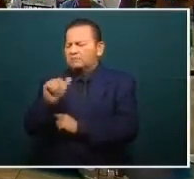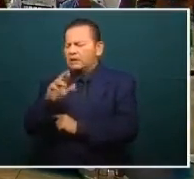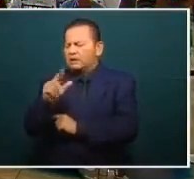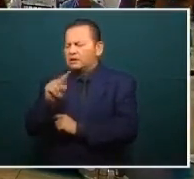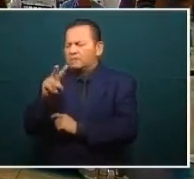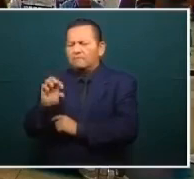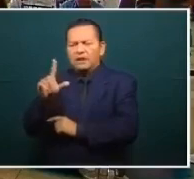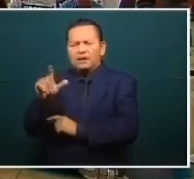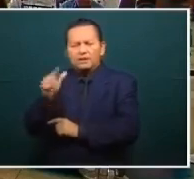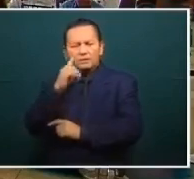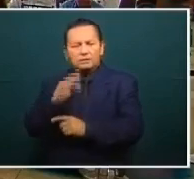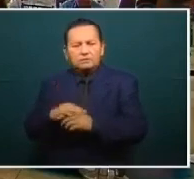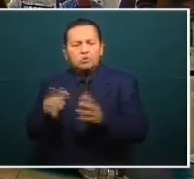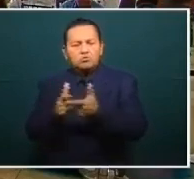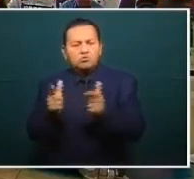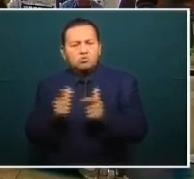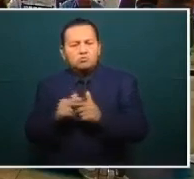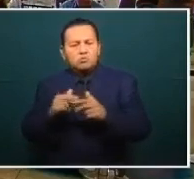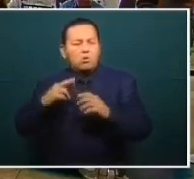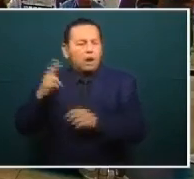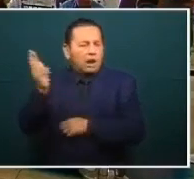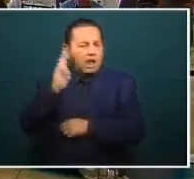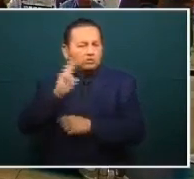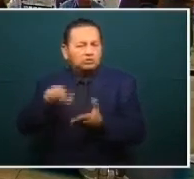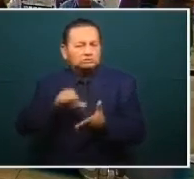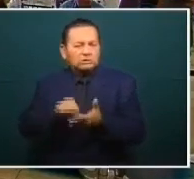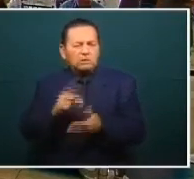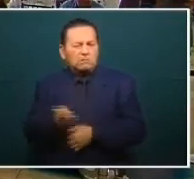Centro. Tres preguntas. La primera, ¿quiénes